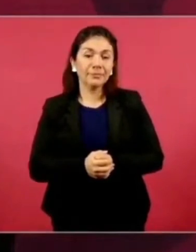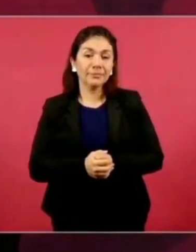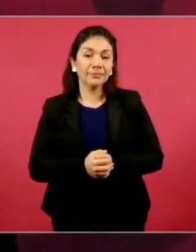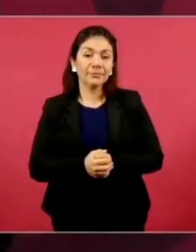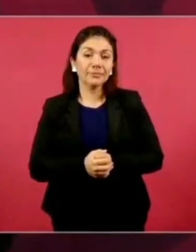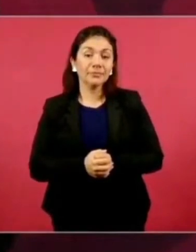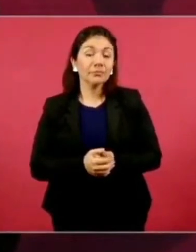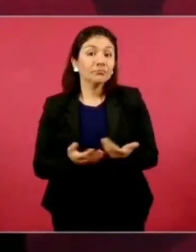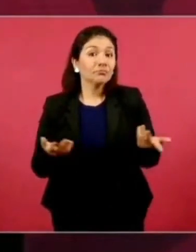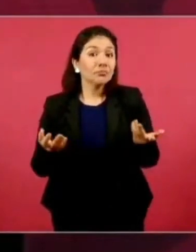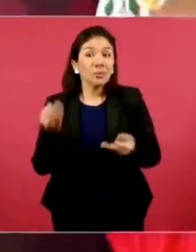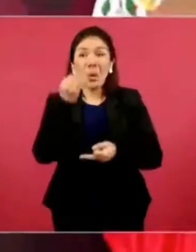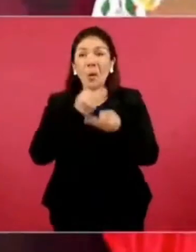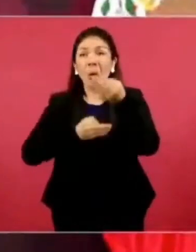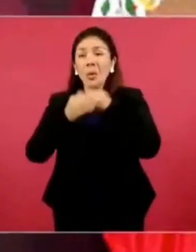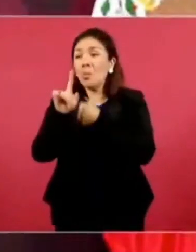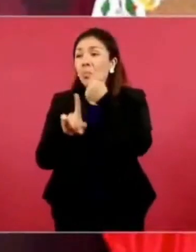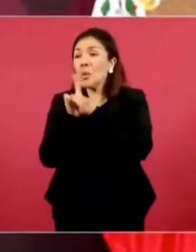Todo.